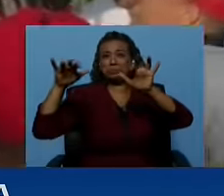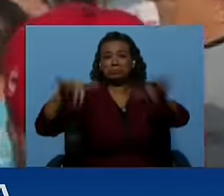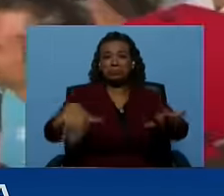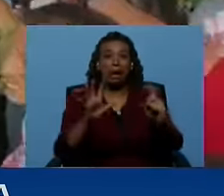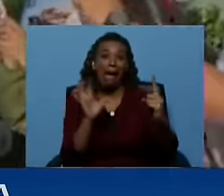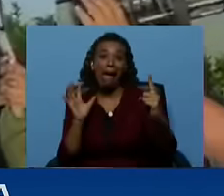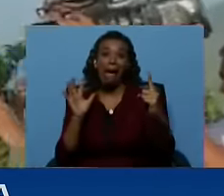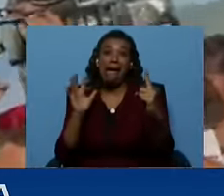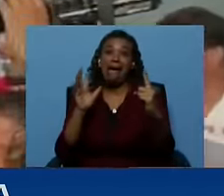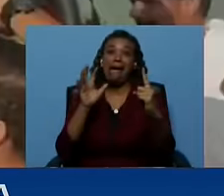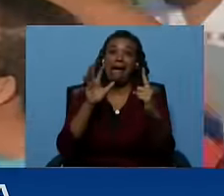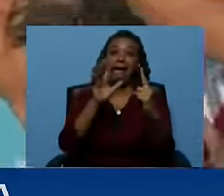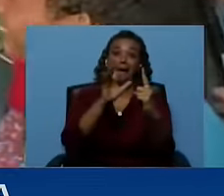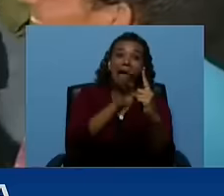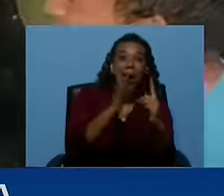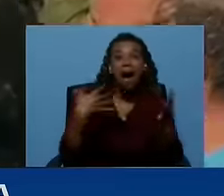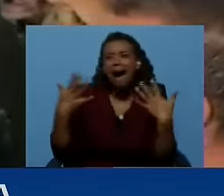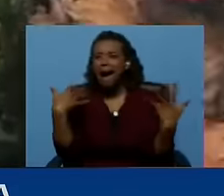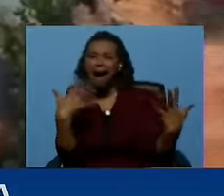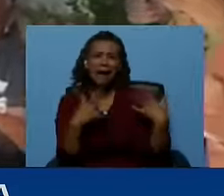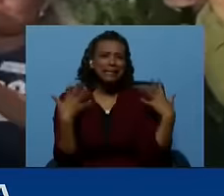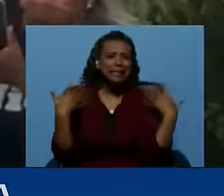lr logres